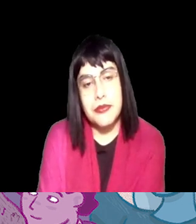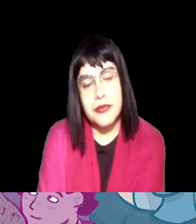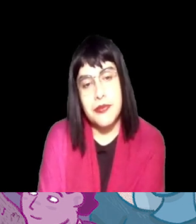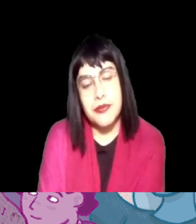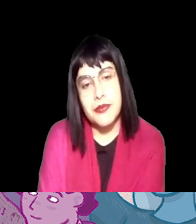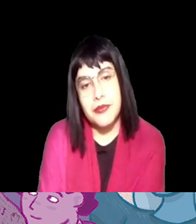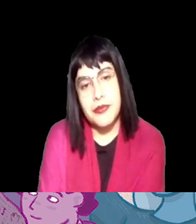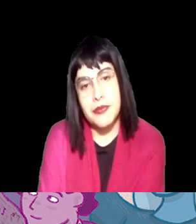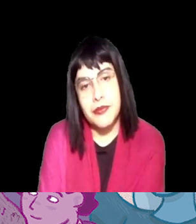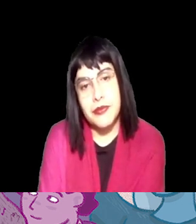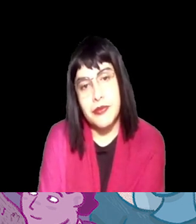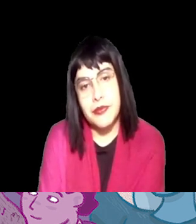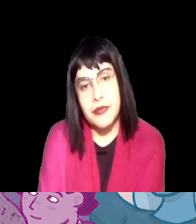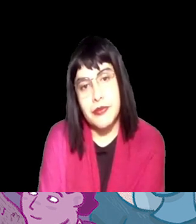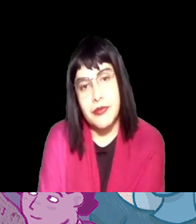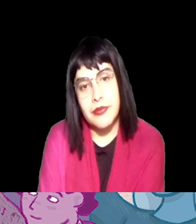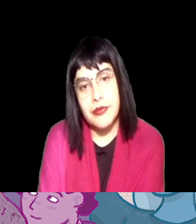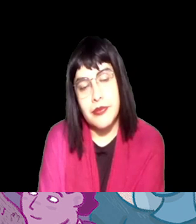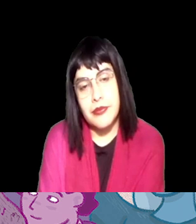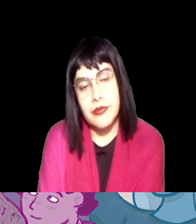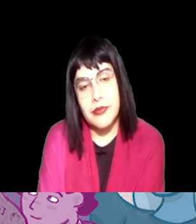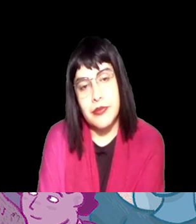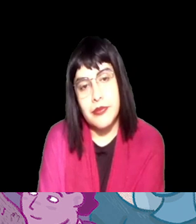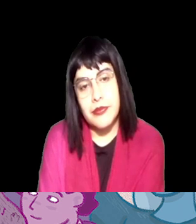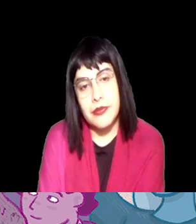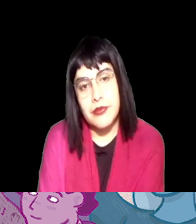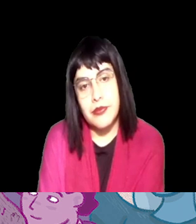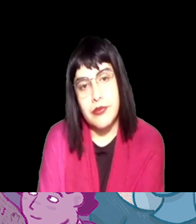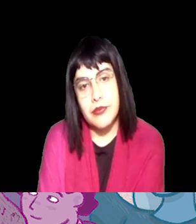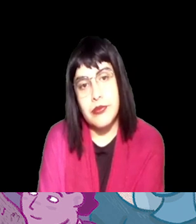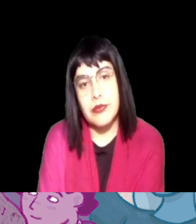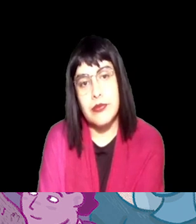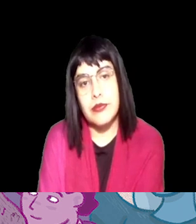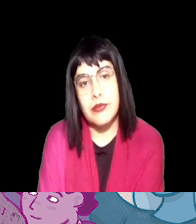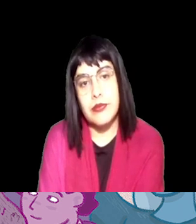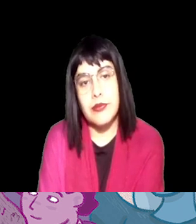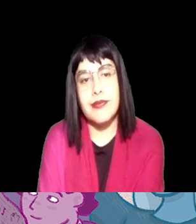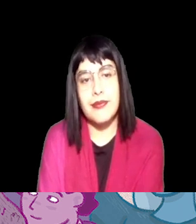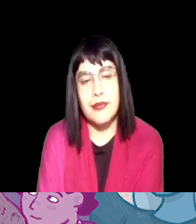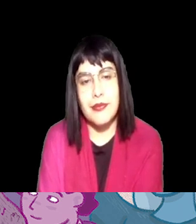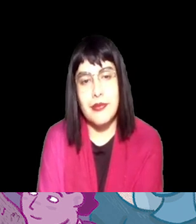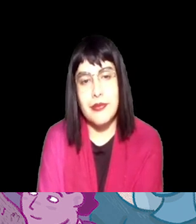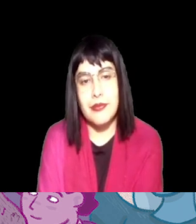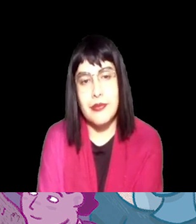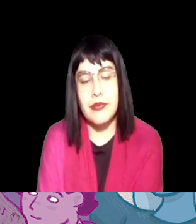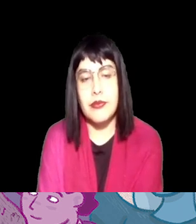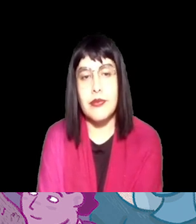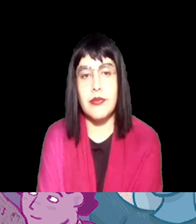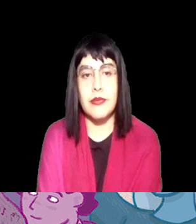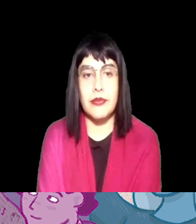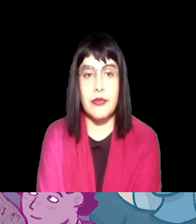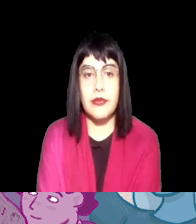En el marco de lo que estábamos viviendo de la crisis del COVID, hicimos una campaña que se llamó Mi Orgullo es Ayudar, que se hizo en junio, en el